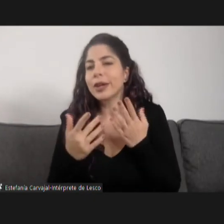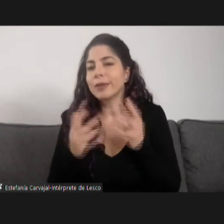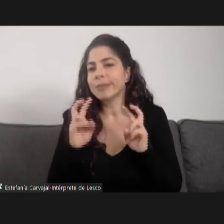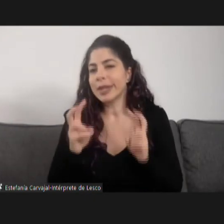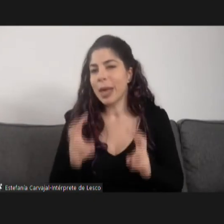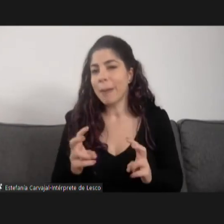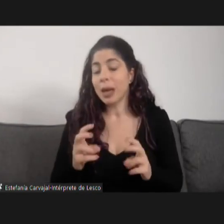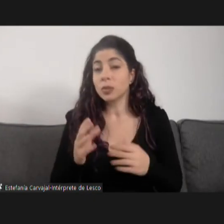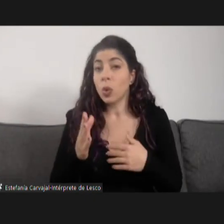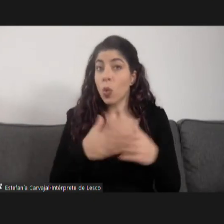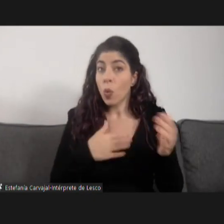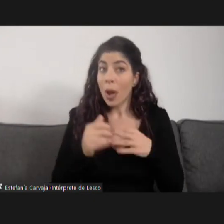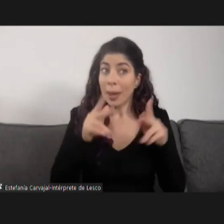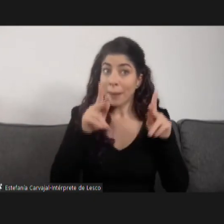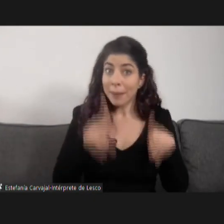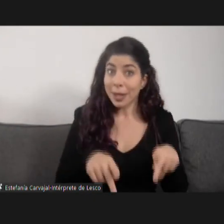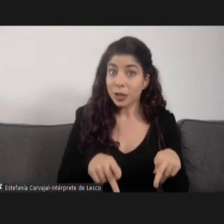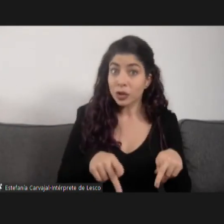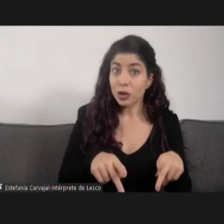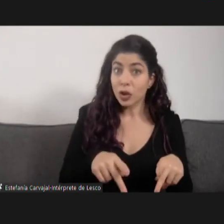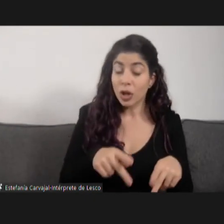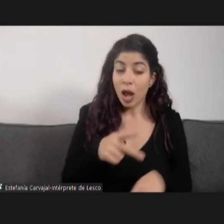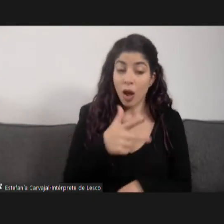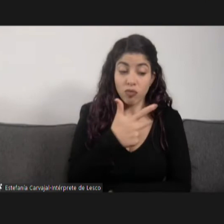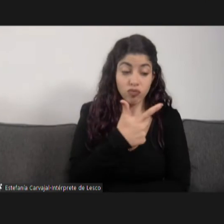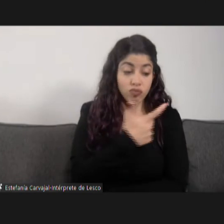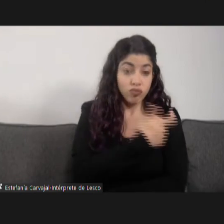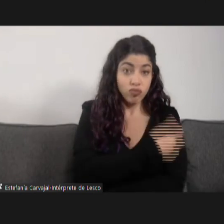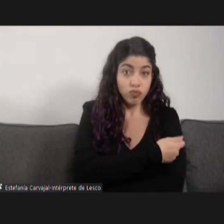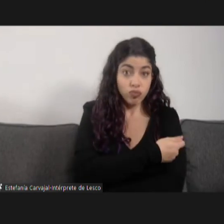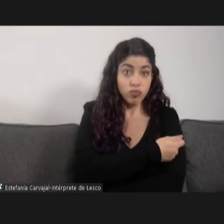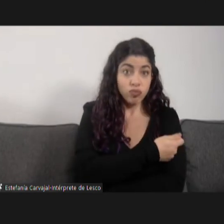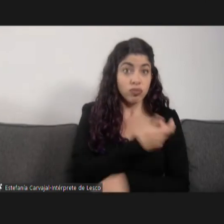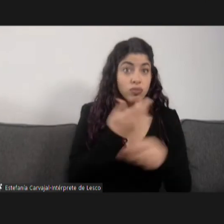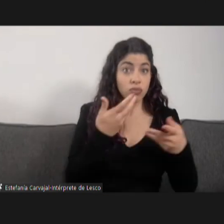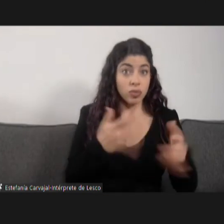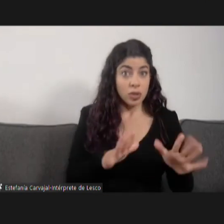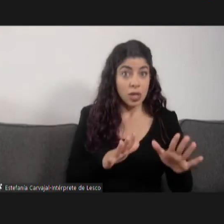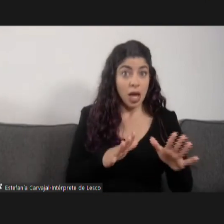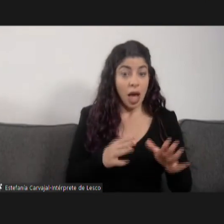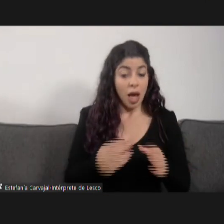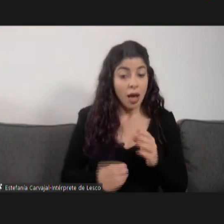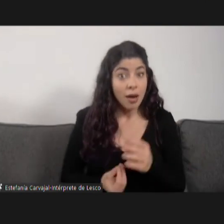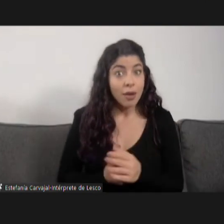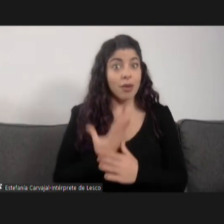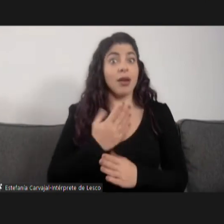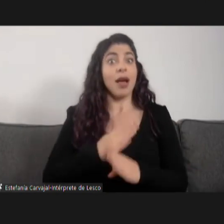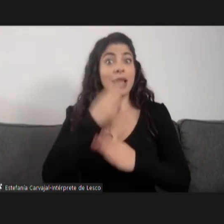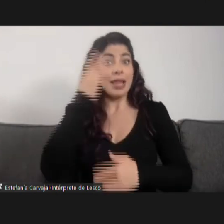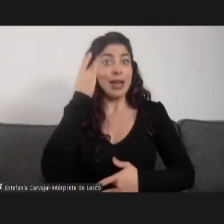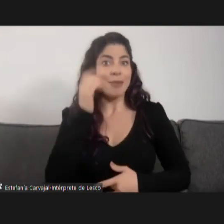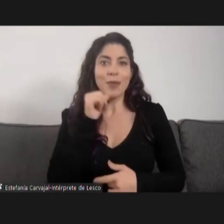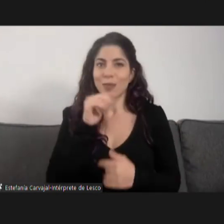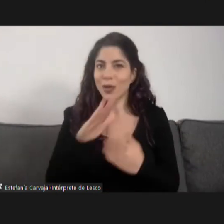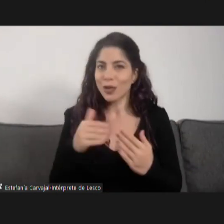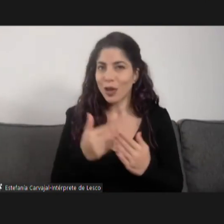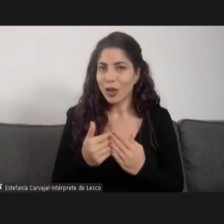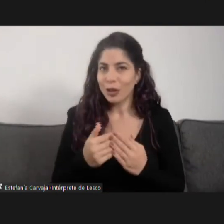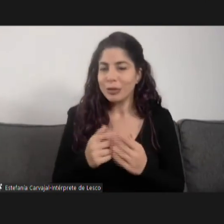toda persona que recibe una dosis de la vacuna genera anticuerpos. Entonces se podrían